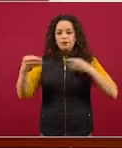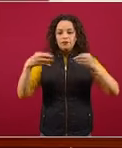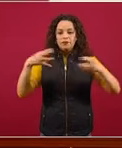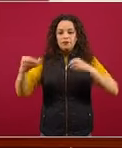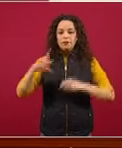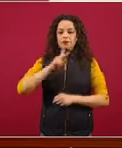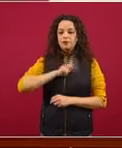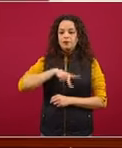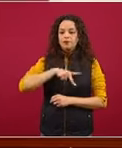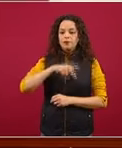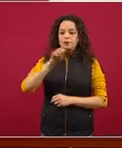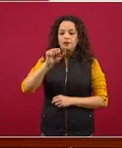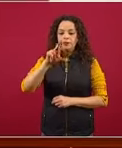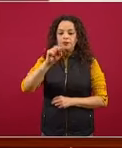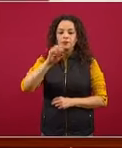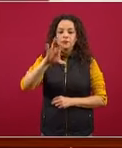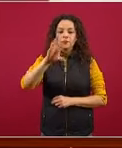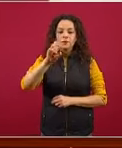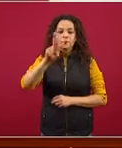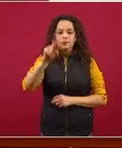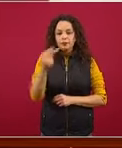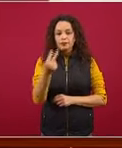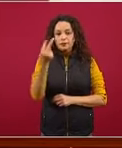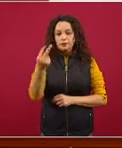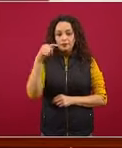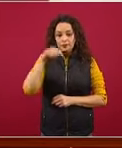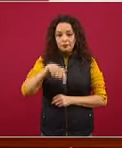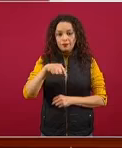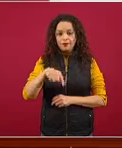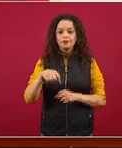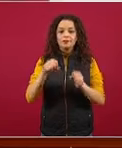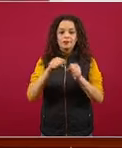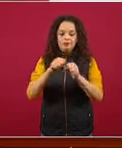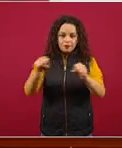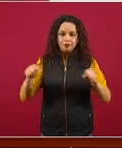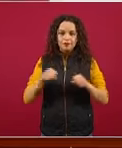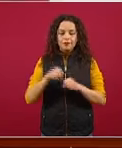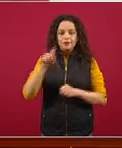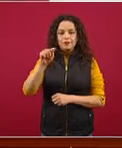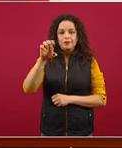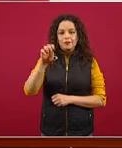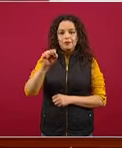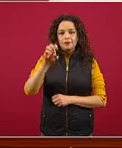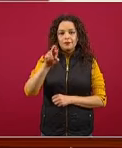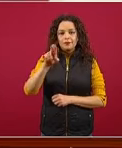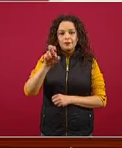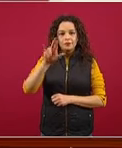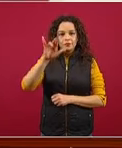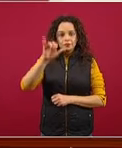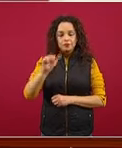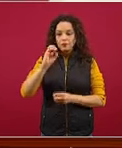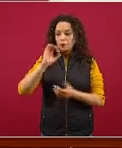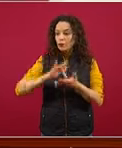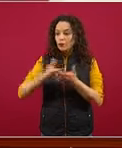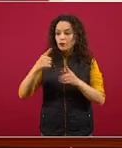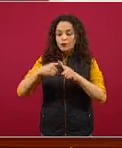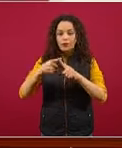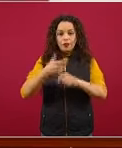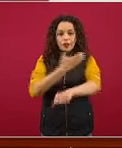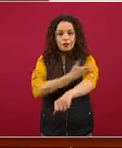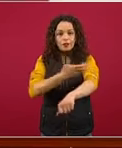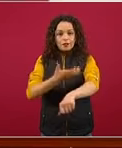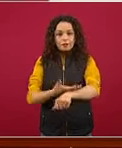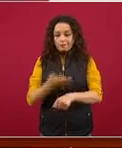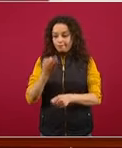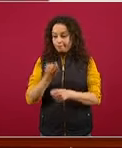virus SARS-CoV-2 aquí en Salón Tesorería. Muchas gracias a quien nos acompaña aquí en